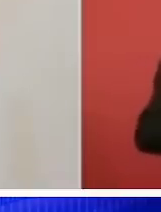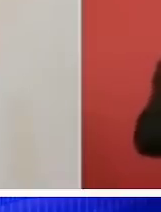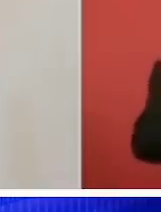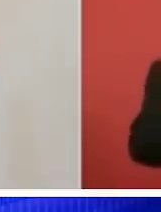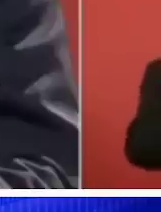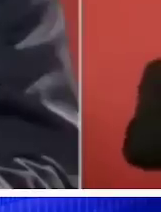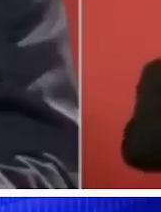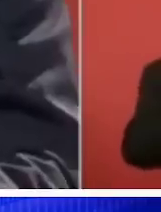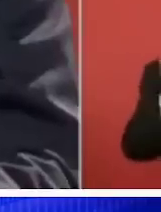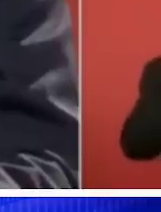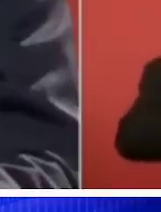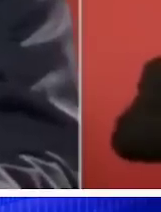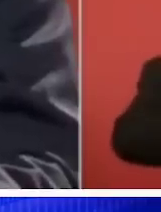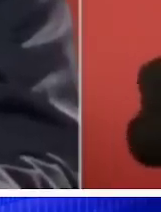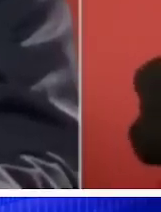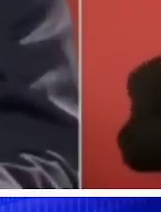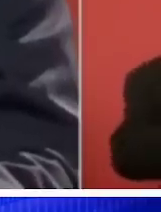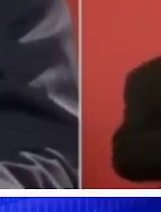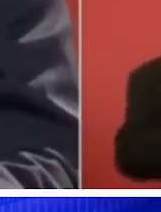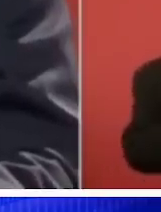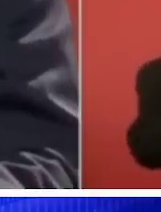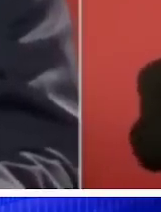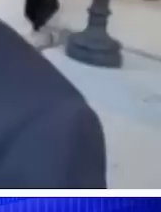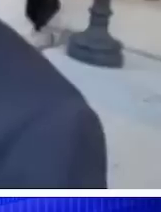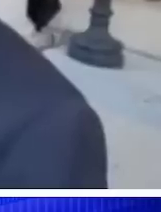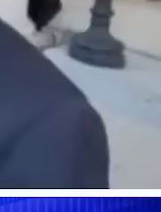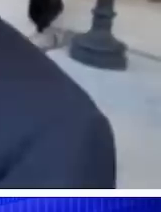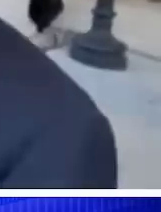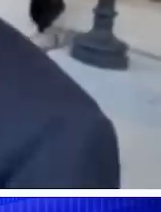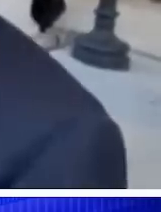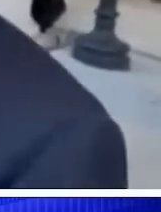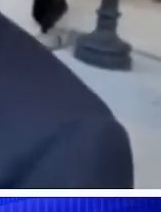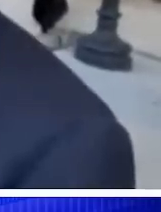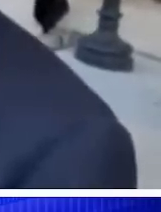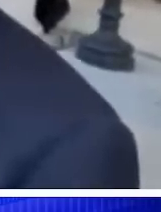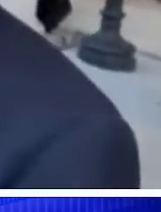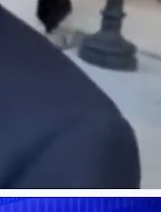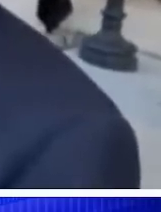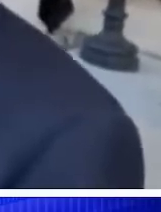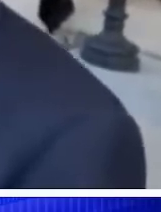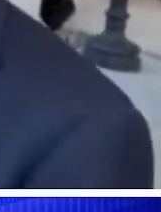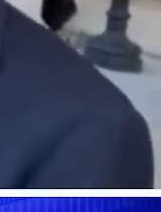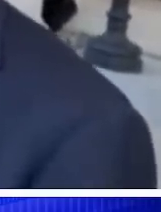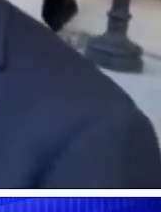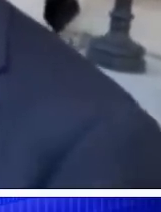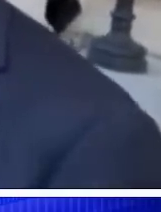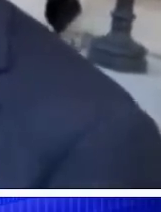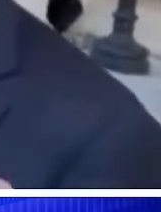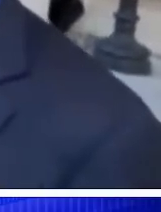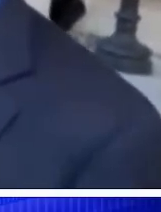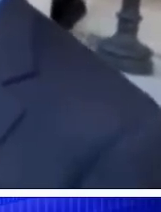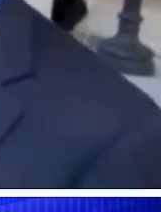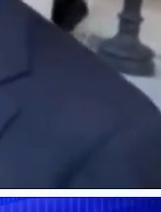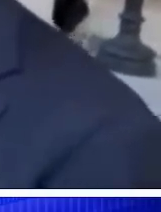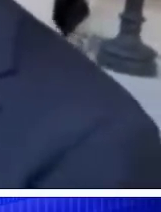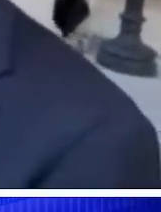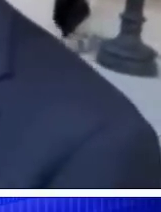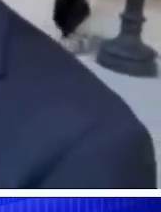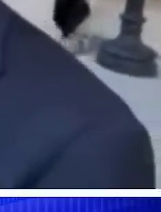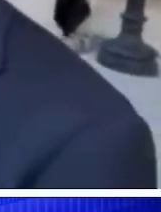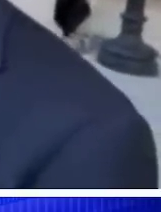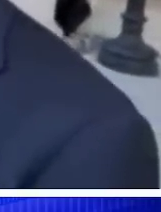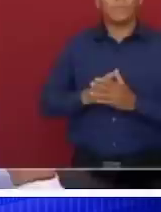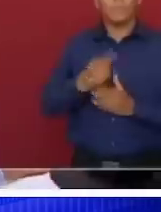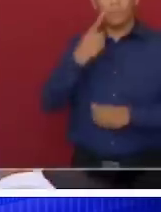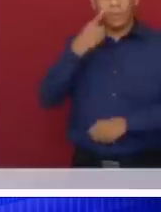seguir de frente ya lo hemos visto no se va a echar el presidente para atrás y tampoco racionales y menos manuel barlett entonces se